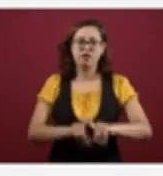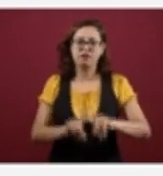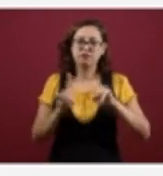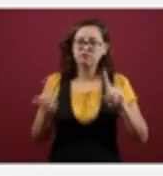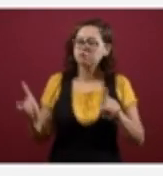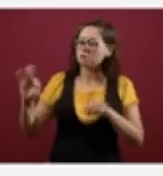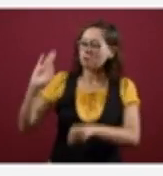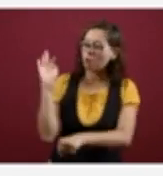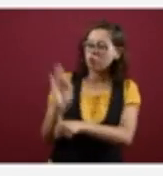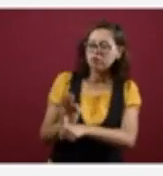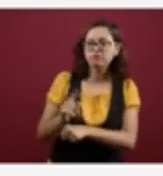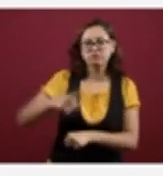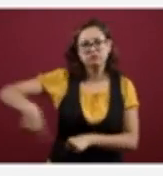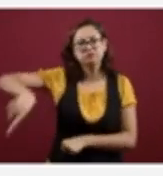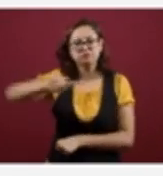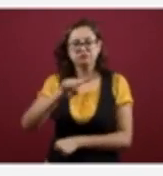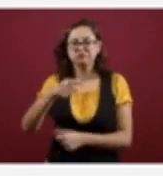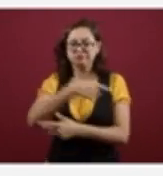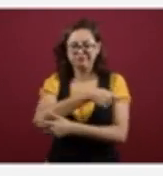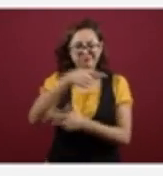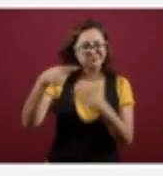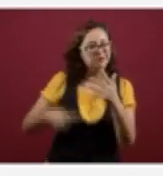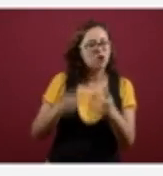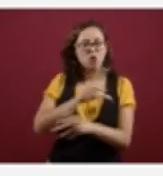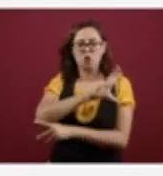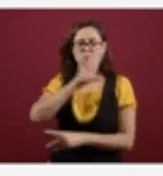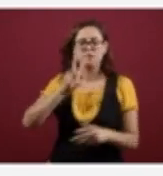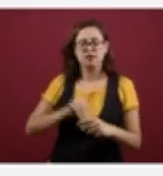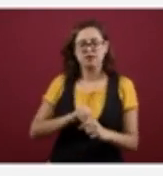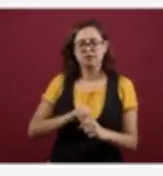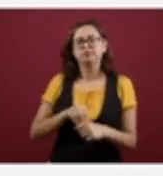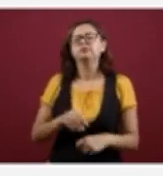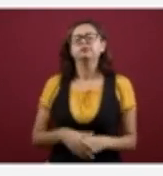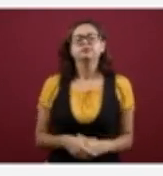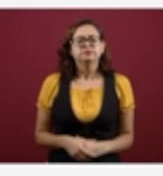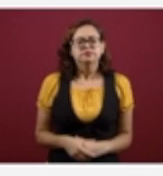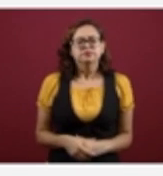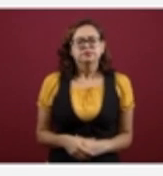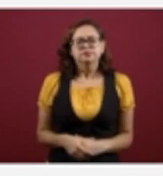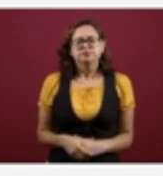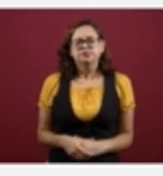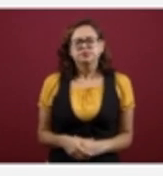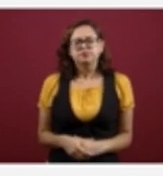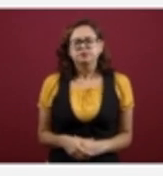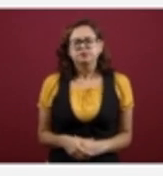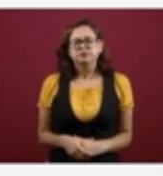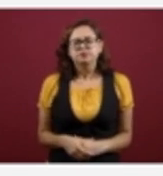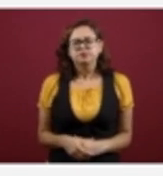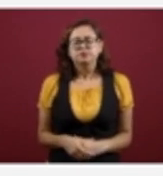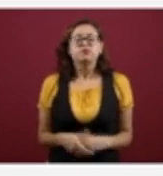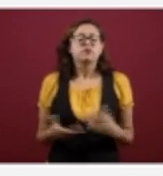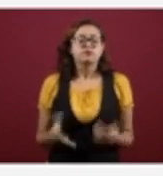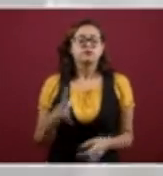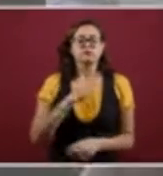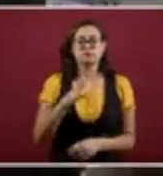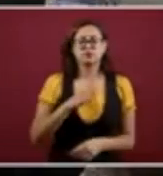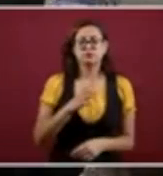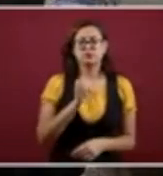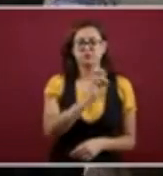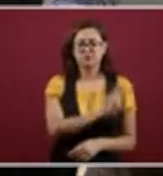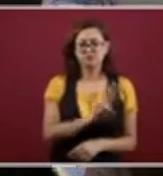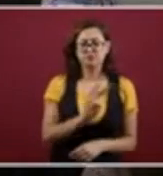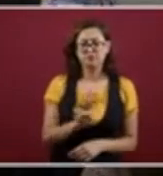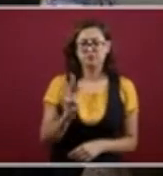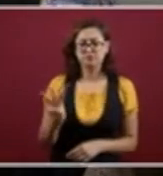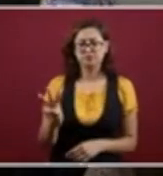garantías cívicas, políticas y fundamentales. Tenemos ya esta plataforma que ponemos a su disposición en la siguiente,